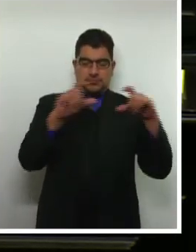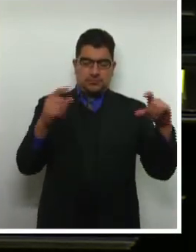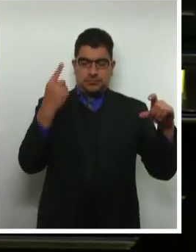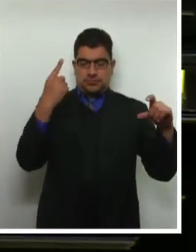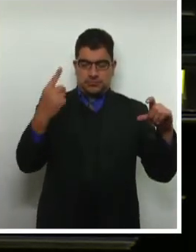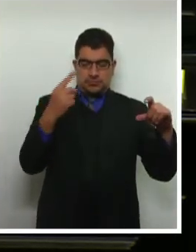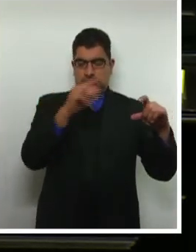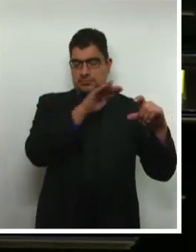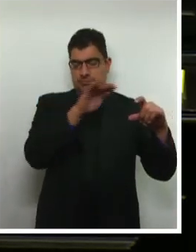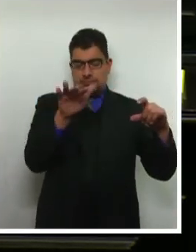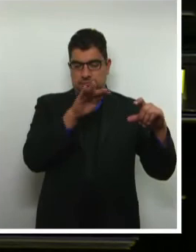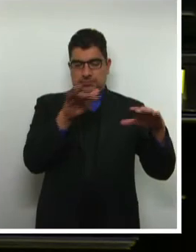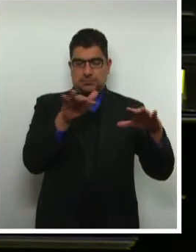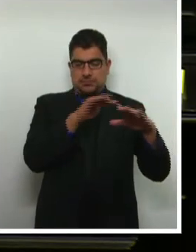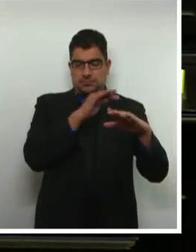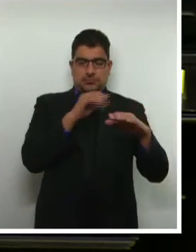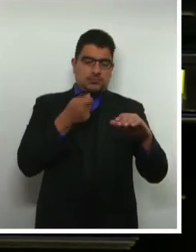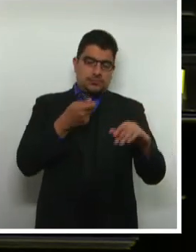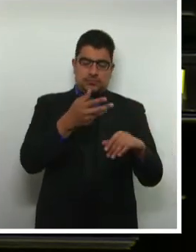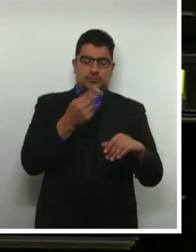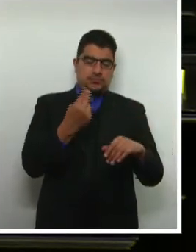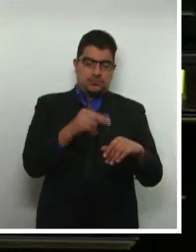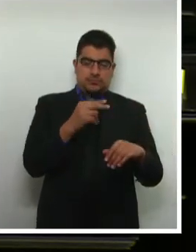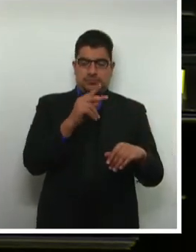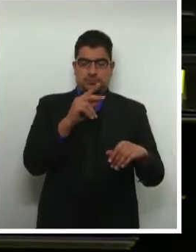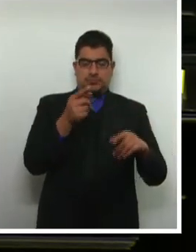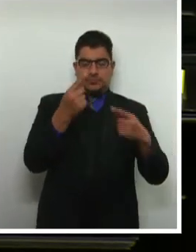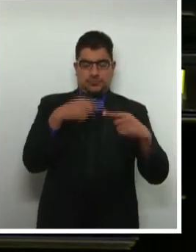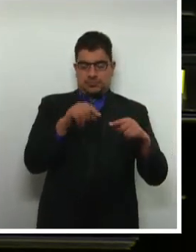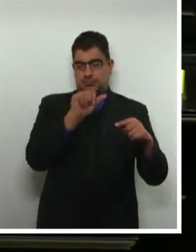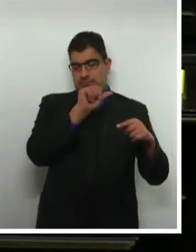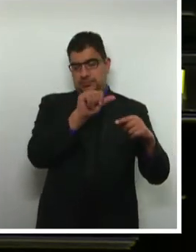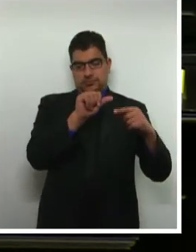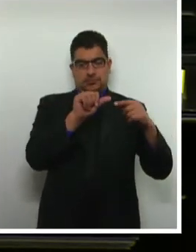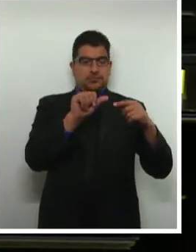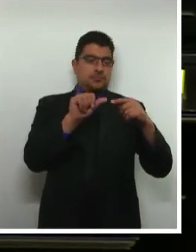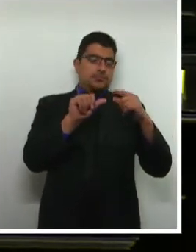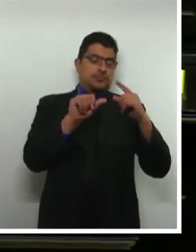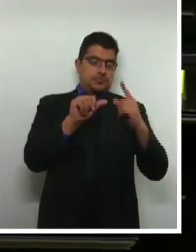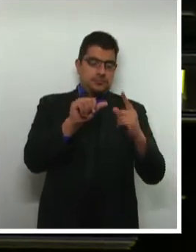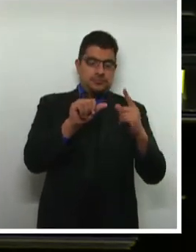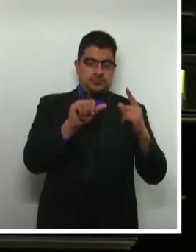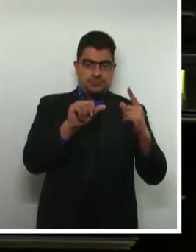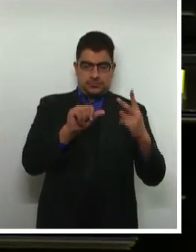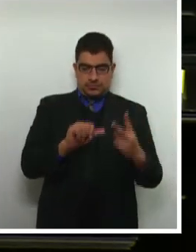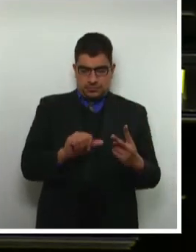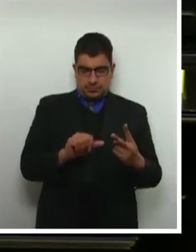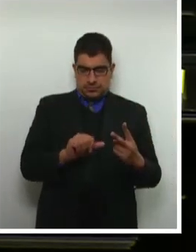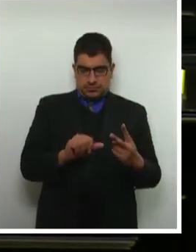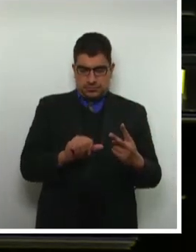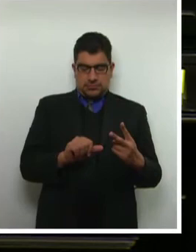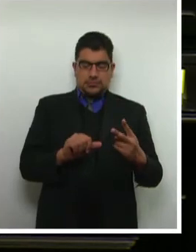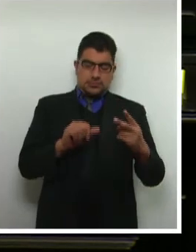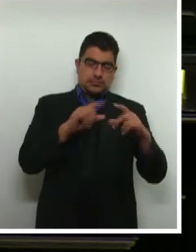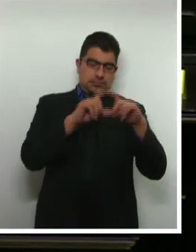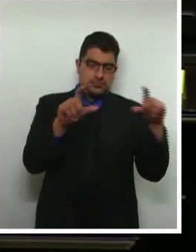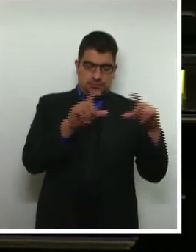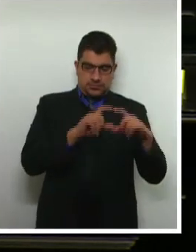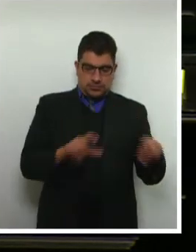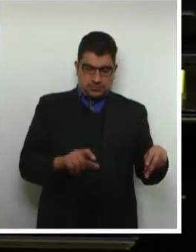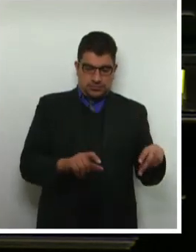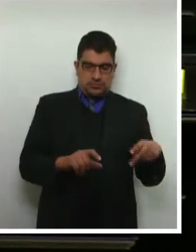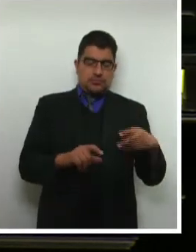primero, se modifica la denominación del apartado A, los numerales 1 y 2, párrafo segundo y